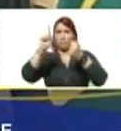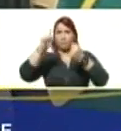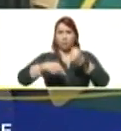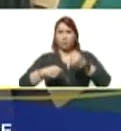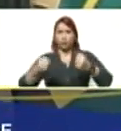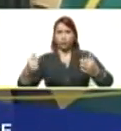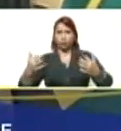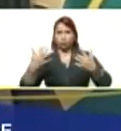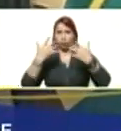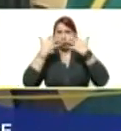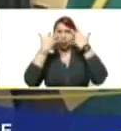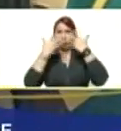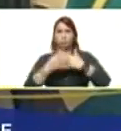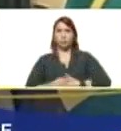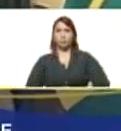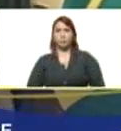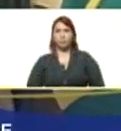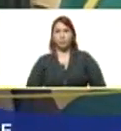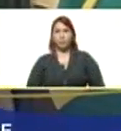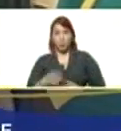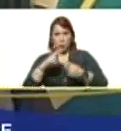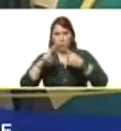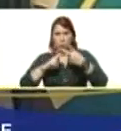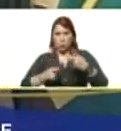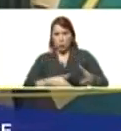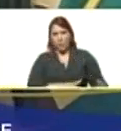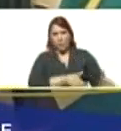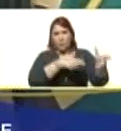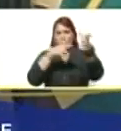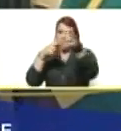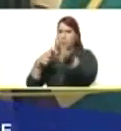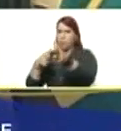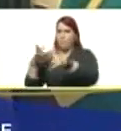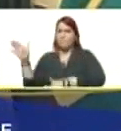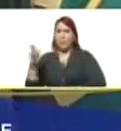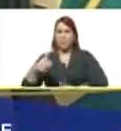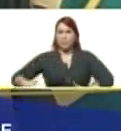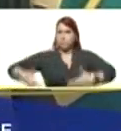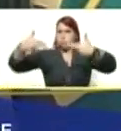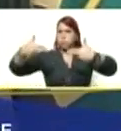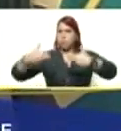aliento, los recursos, los fusiles para venir a combatir.